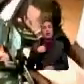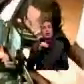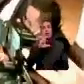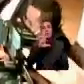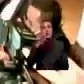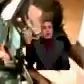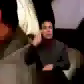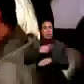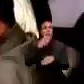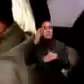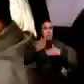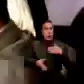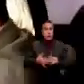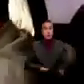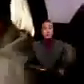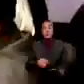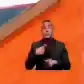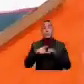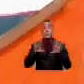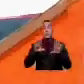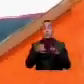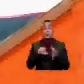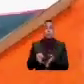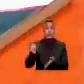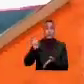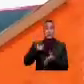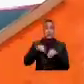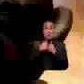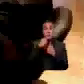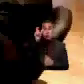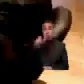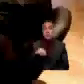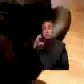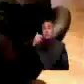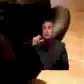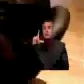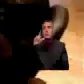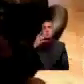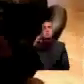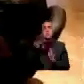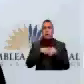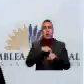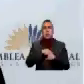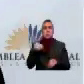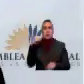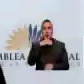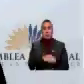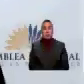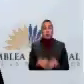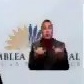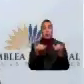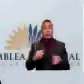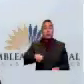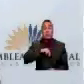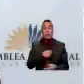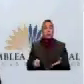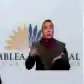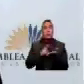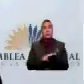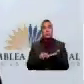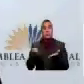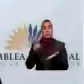cinco días de plazo pero de acuerdo a los asambleístas del carl se tomarán menos tiempo hoy vamos a insistir en que